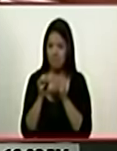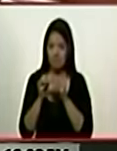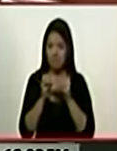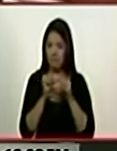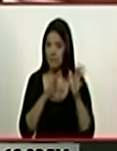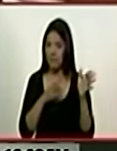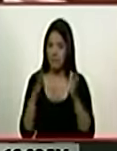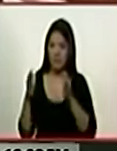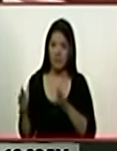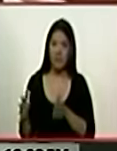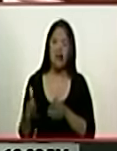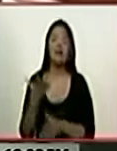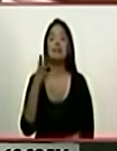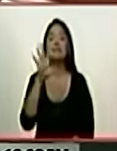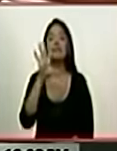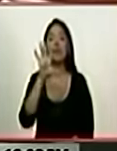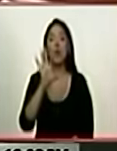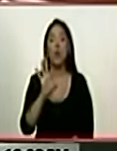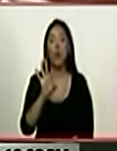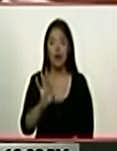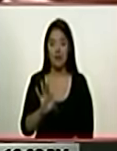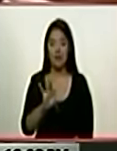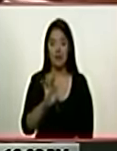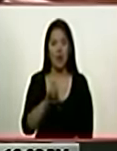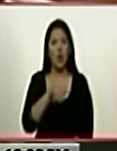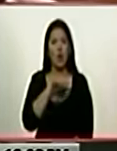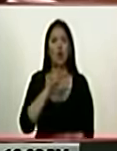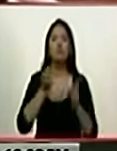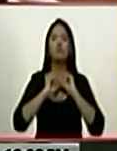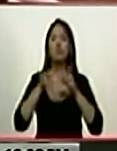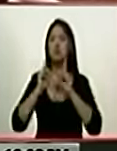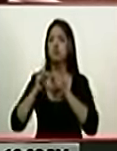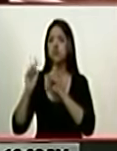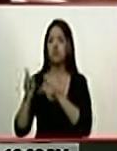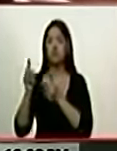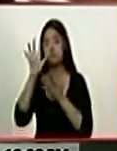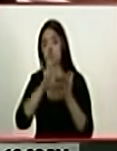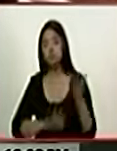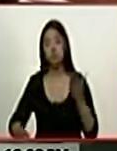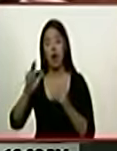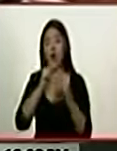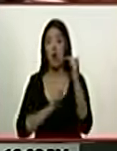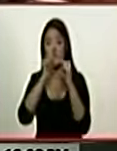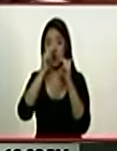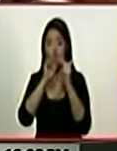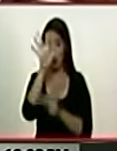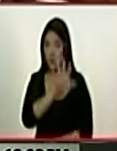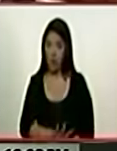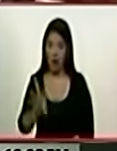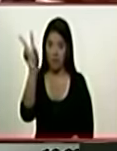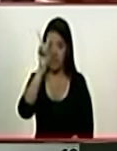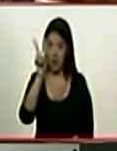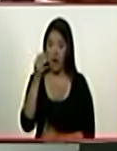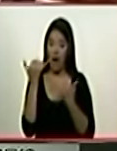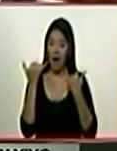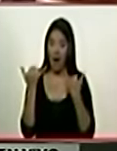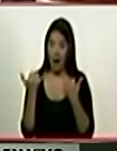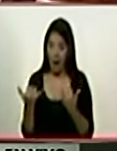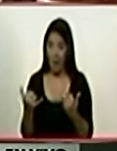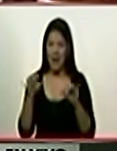más de 50 soluciones que construimos en todo el territorio nacional. Ahora mismo nos encontramos en el estado